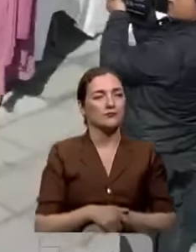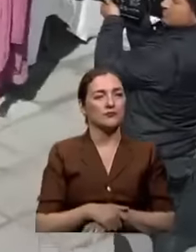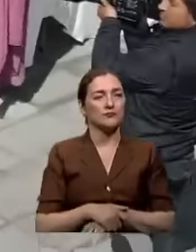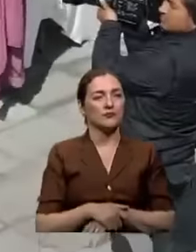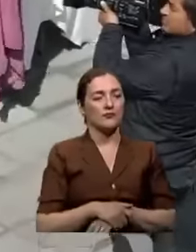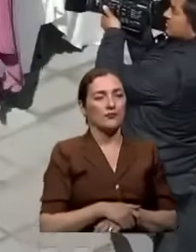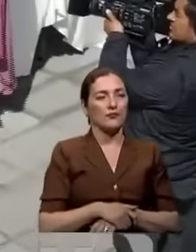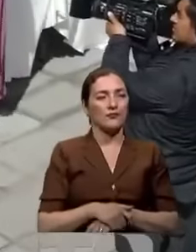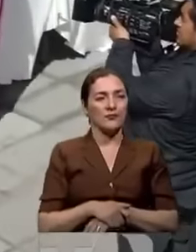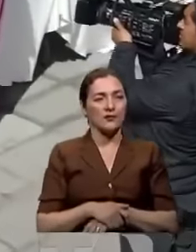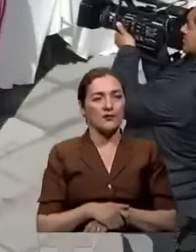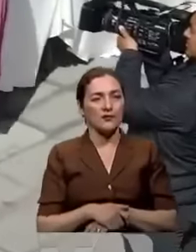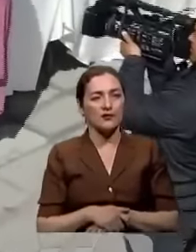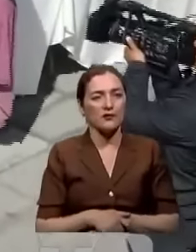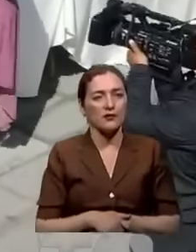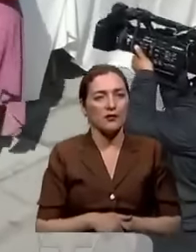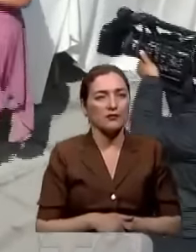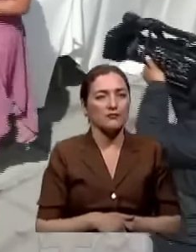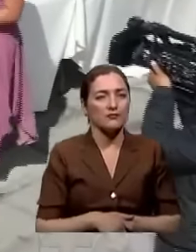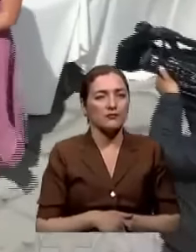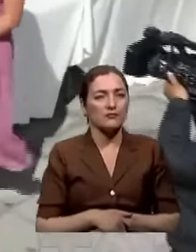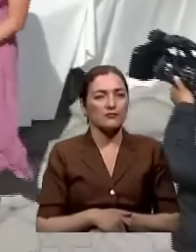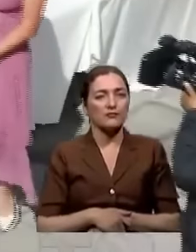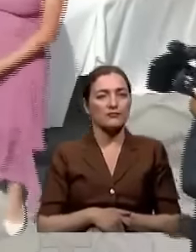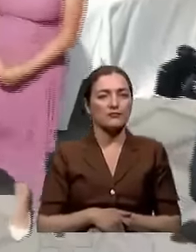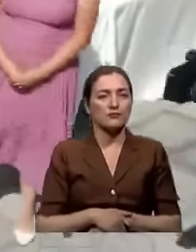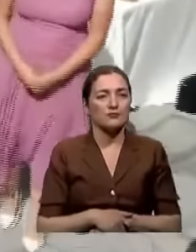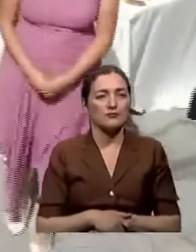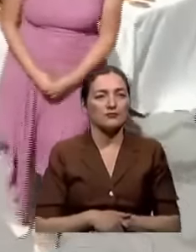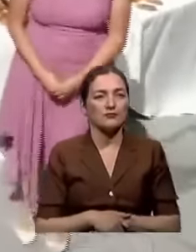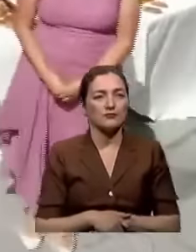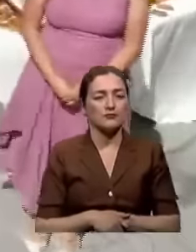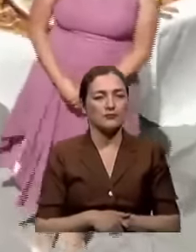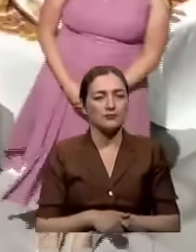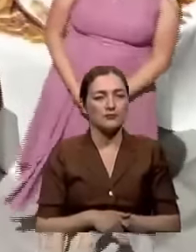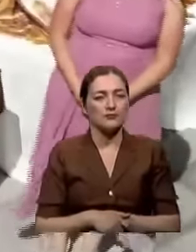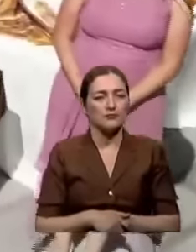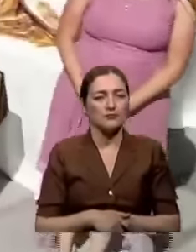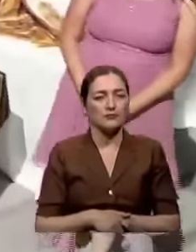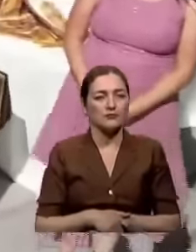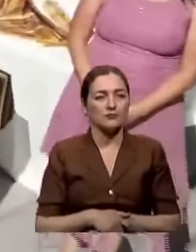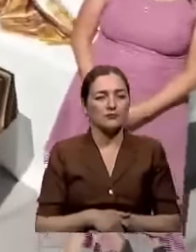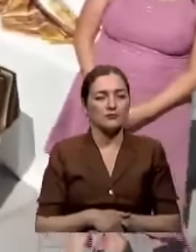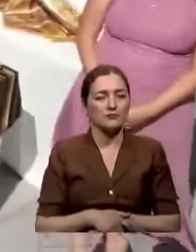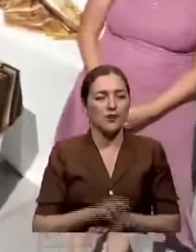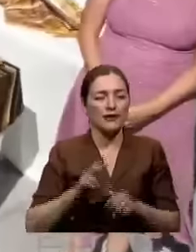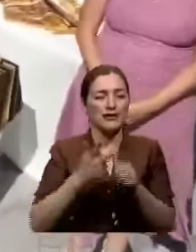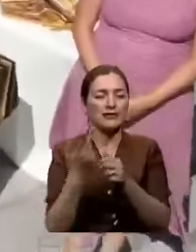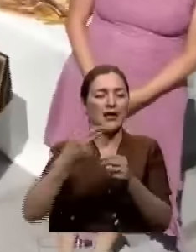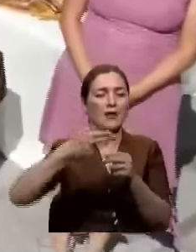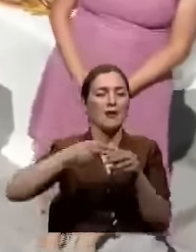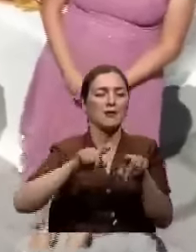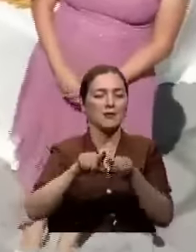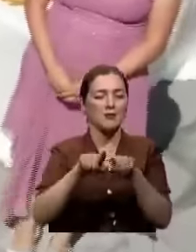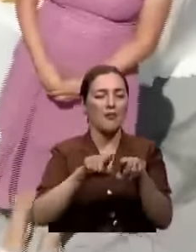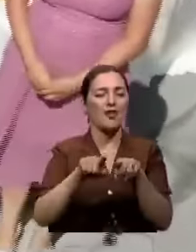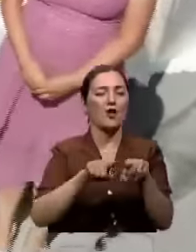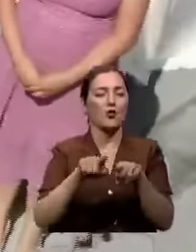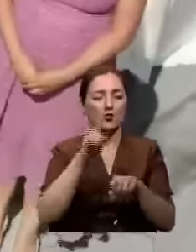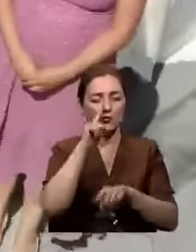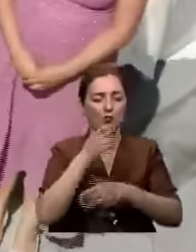súper concentrados también ya probando esta guagua roll de la Casa del Librillo, nuestra tercera finalista en este